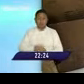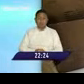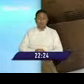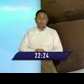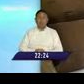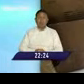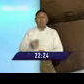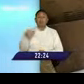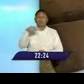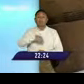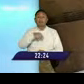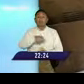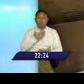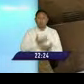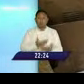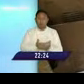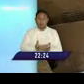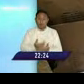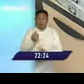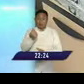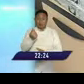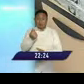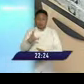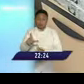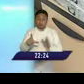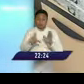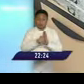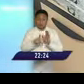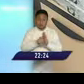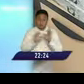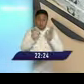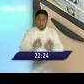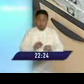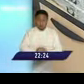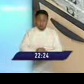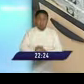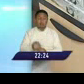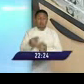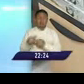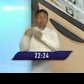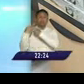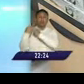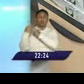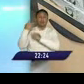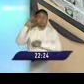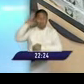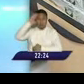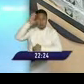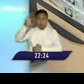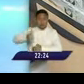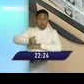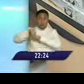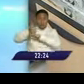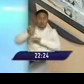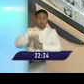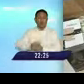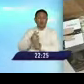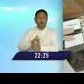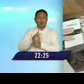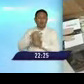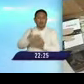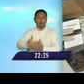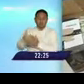que mientras no se compruebe que los dineros son de origen ilícito, el deber de la autoridad, como dice la ley, es solo retenerlos y